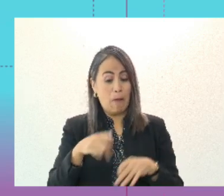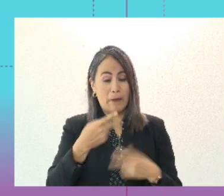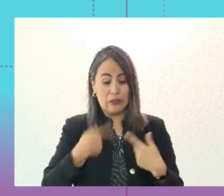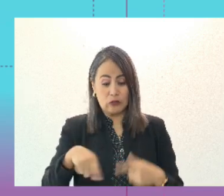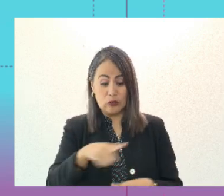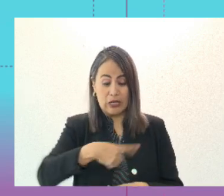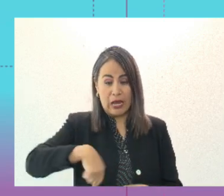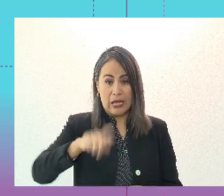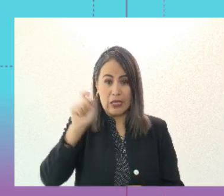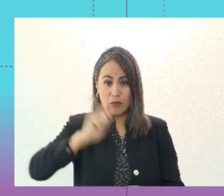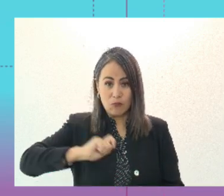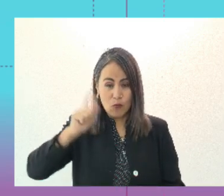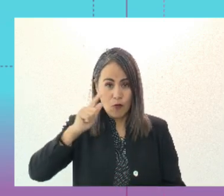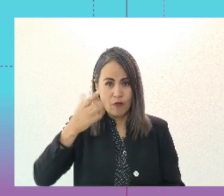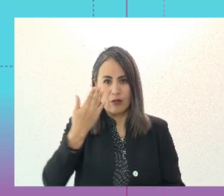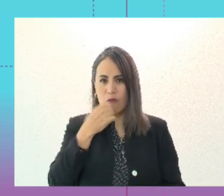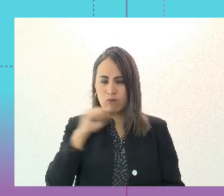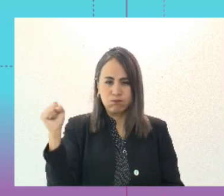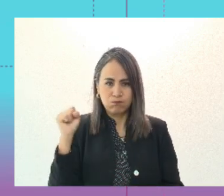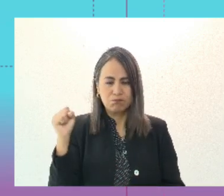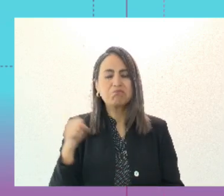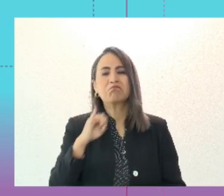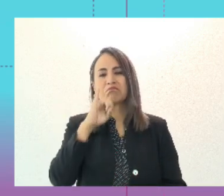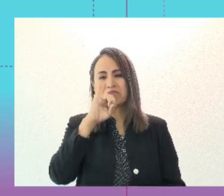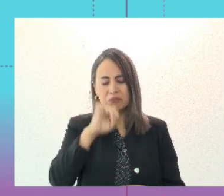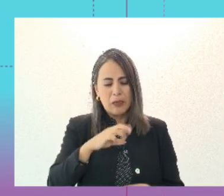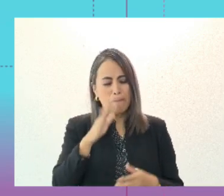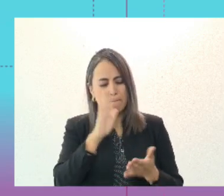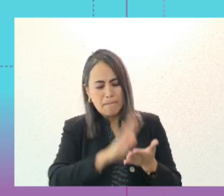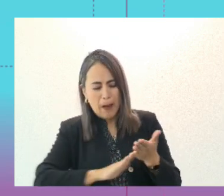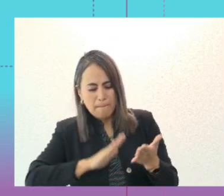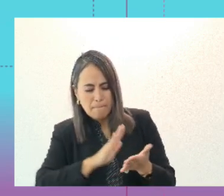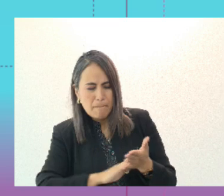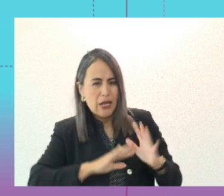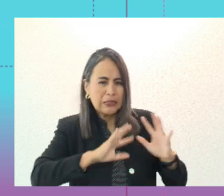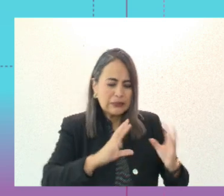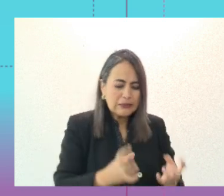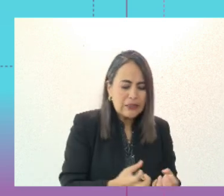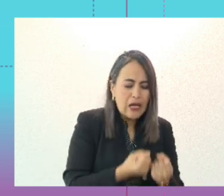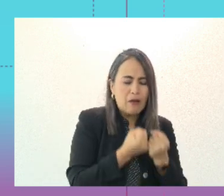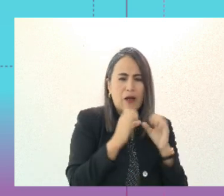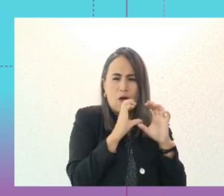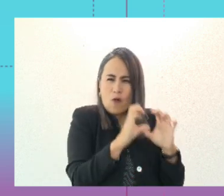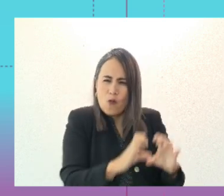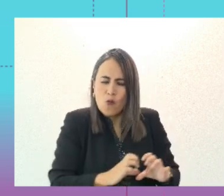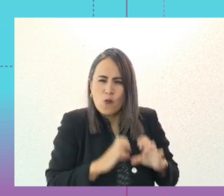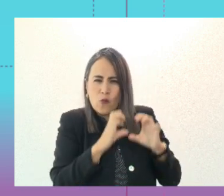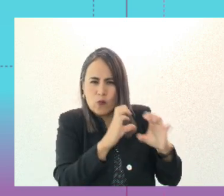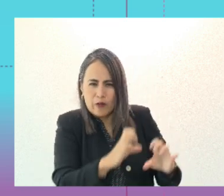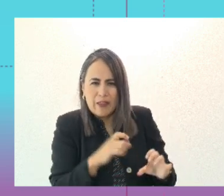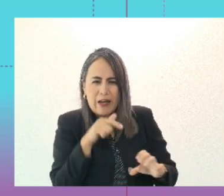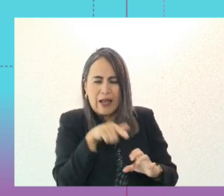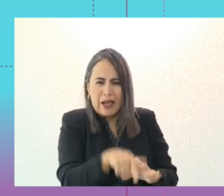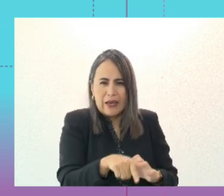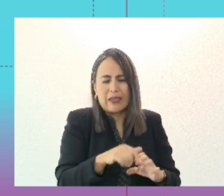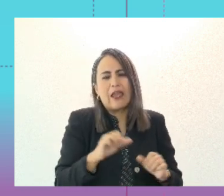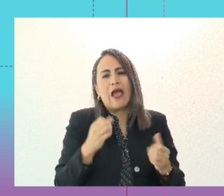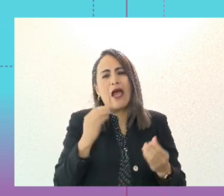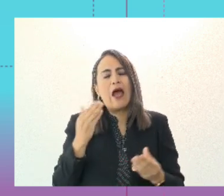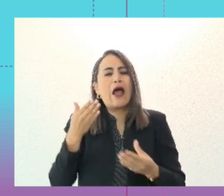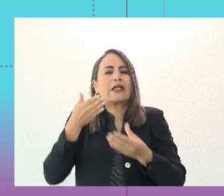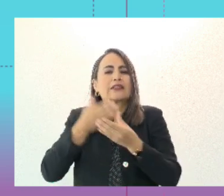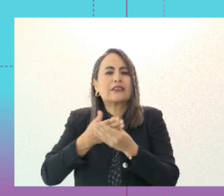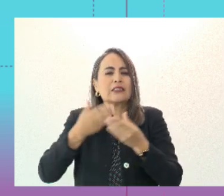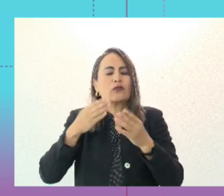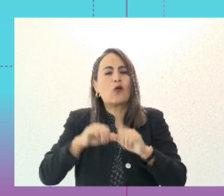profesionales o gente dedicada al rescate de los documentos lograron consolidar en un archivo histórico que, como